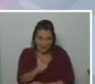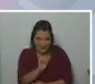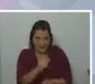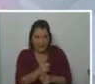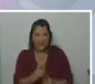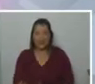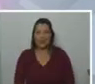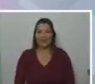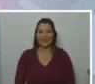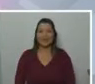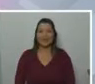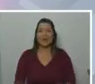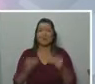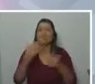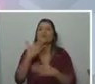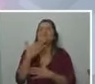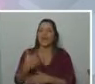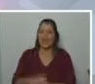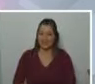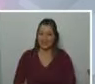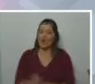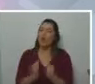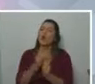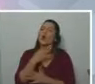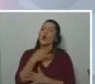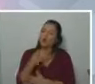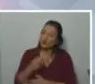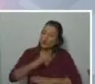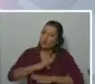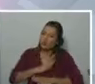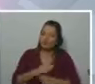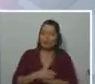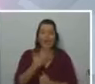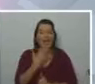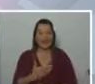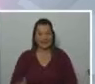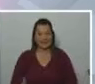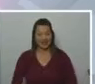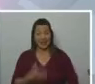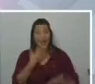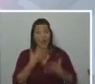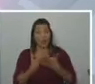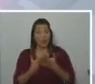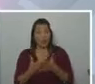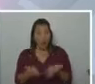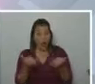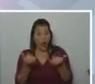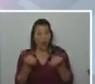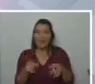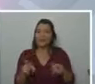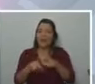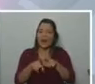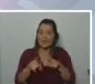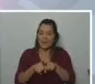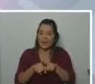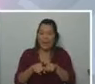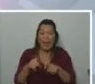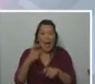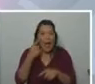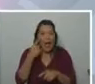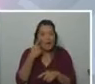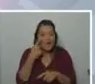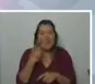está, muy bien. Muchísimas gracias. No, con mucho gusto, un placer. Muchas gracias. Bueno, y ahora también vamos a repasar a